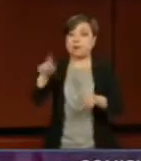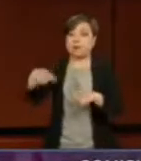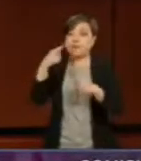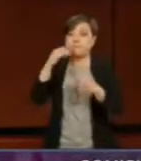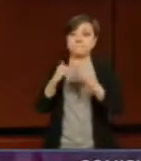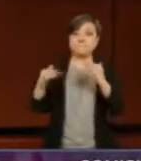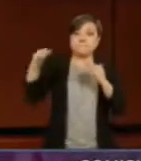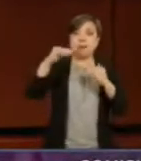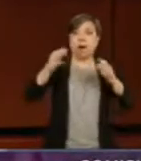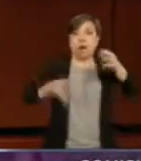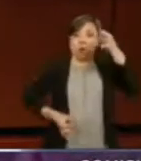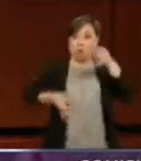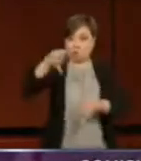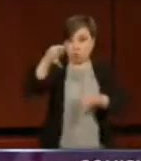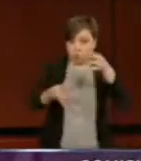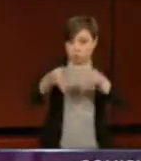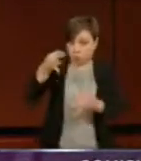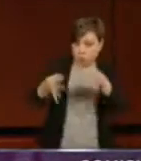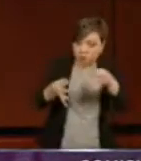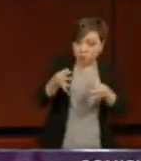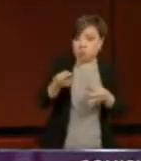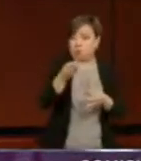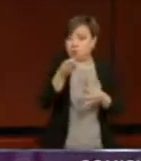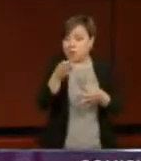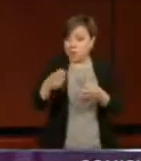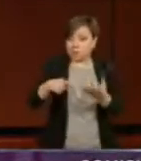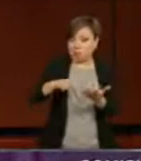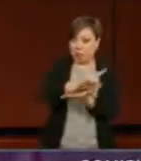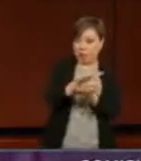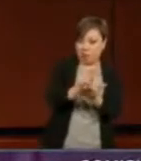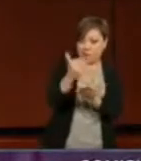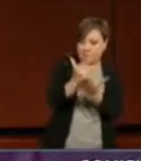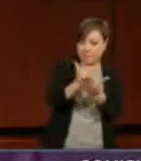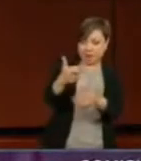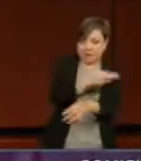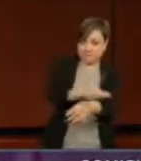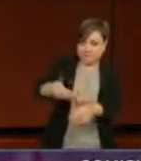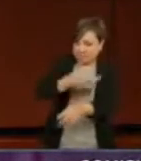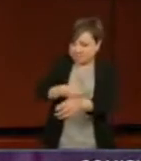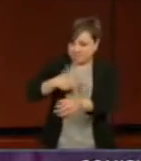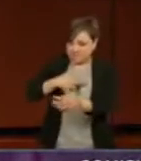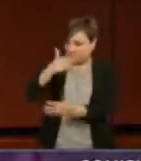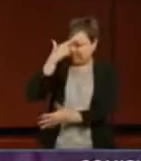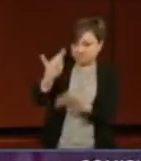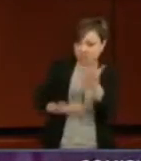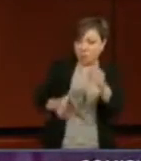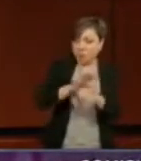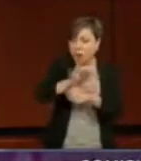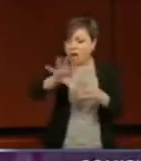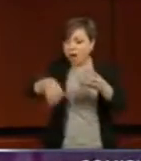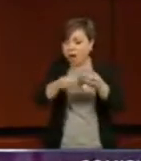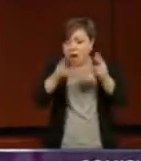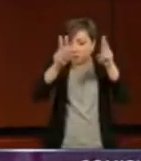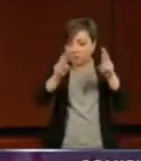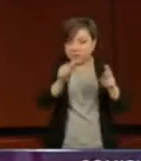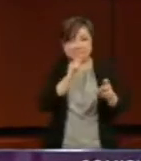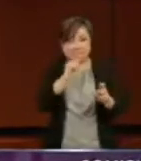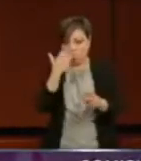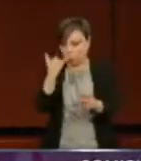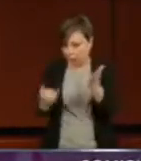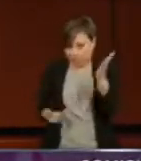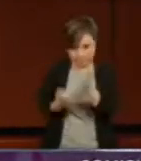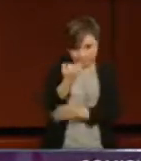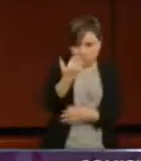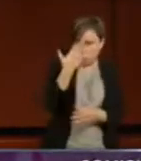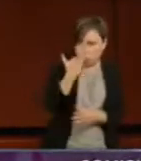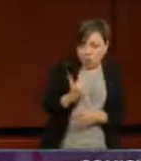procedencia, propone violentar el proceso legislativo buscando incluir un tema del que no se tiene dictamen, como es el